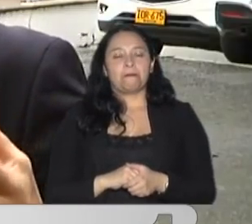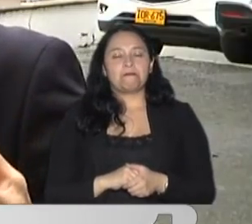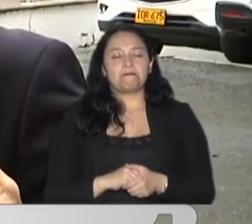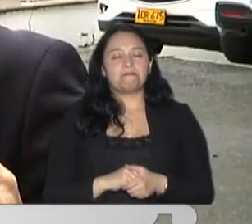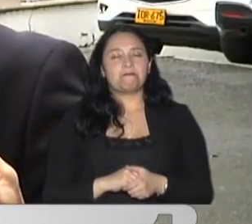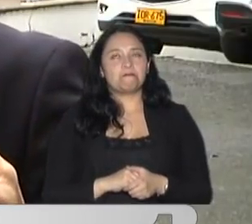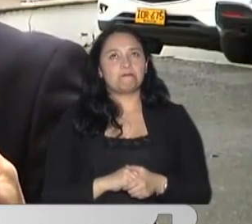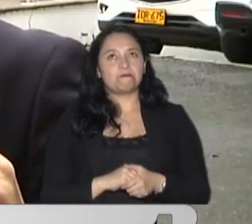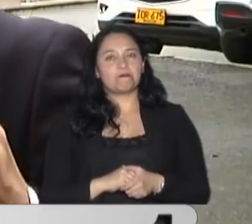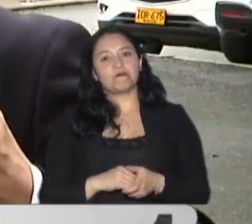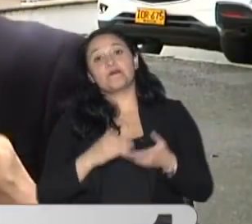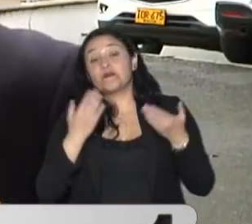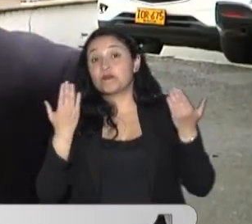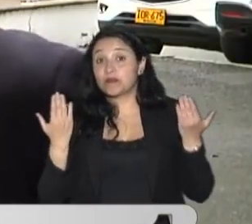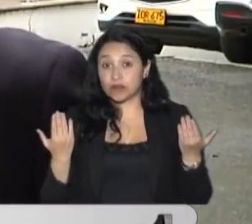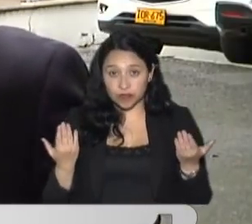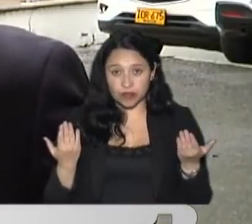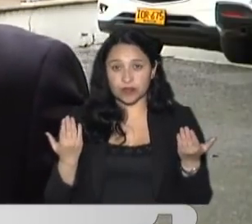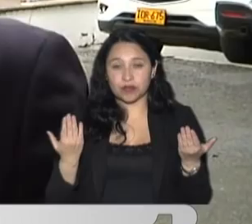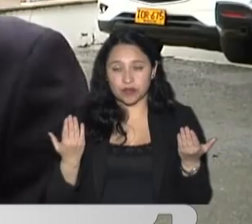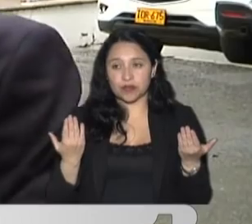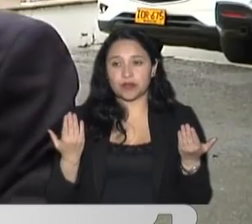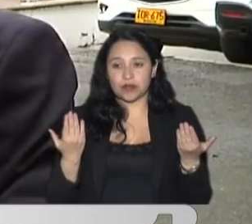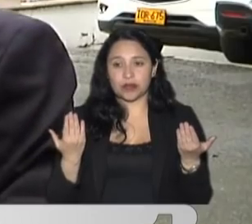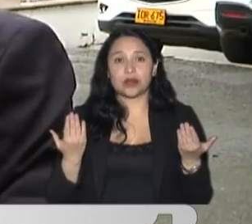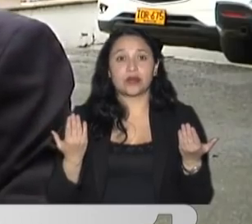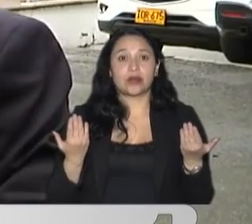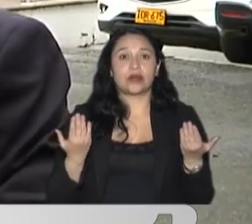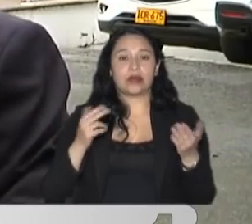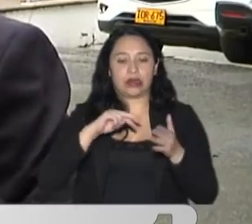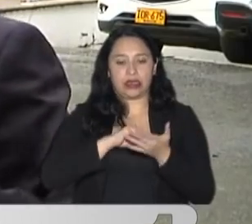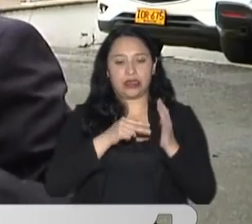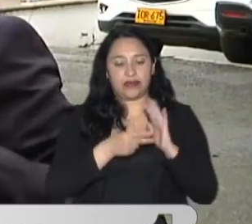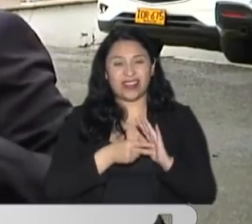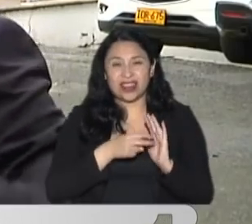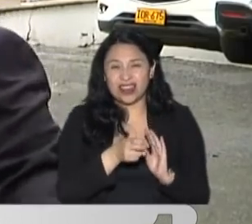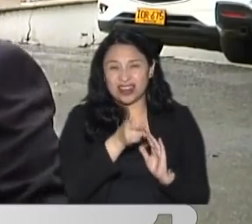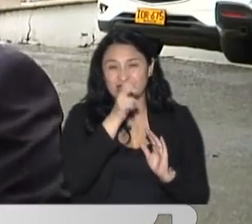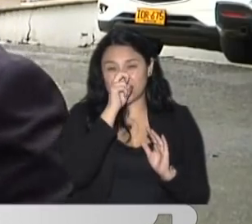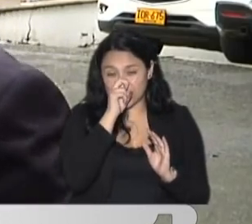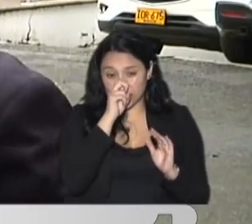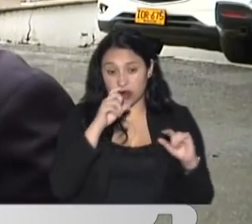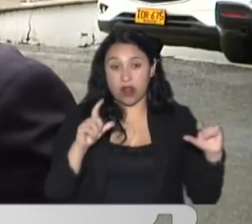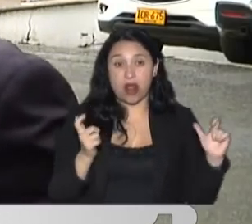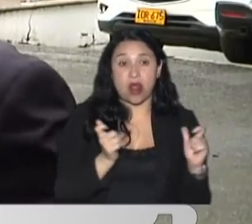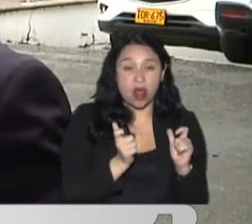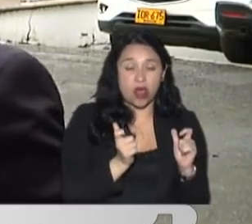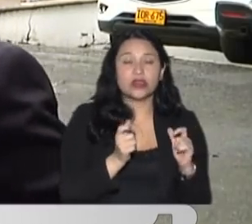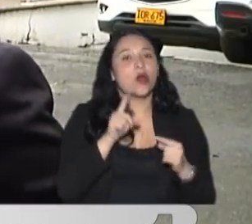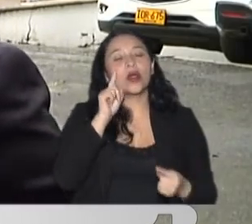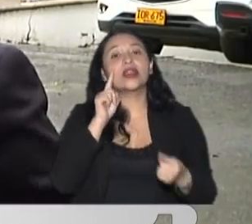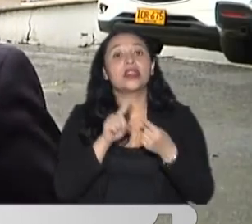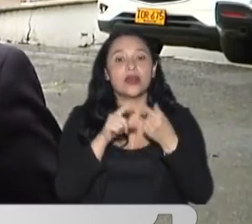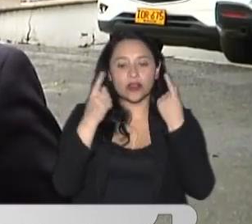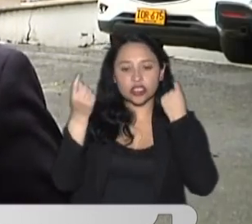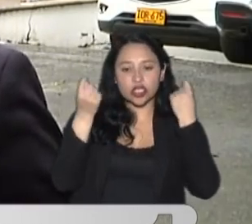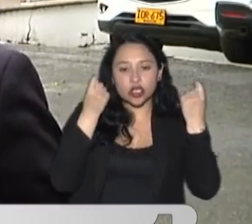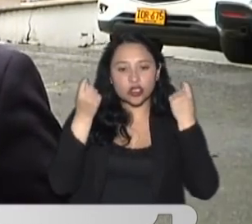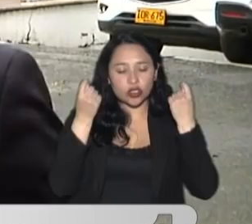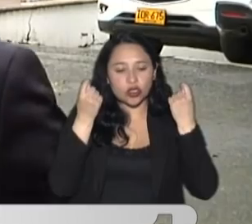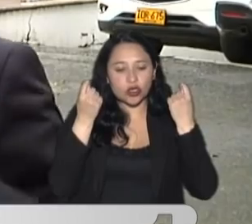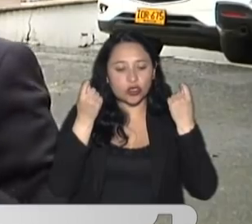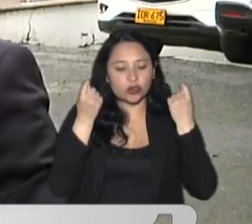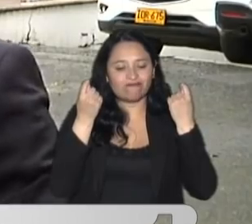no tener que avanzar a una restricción o a una disminución del avance en la reactivación